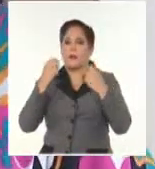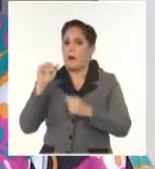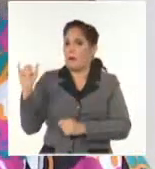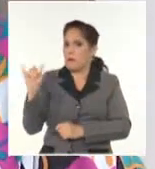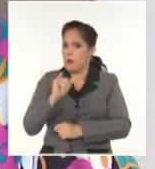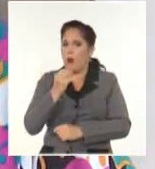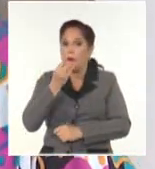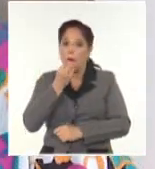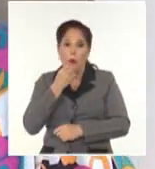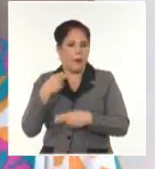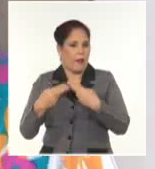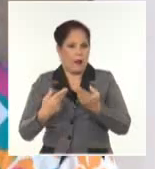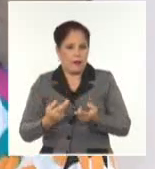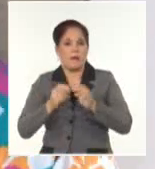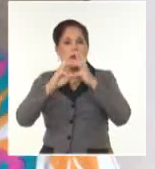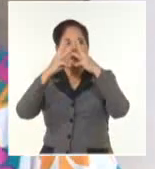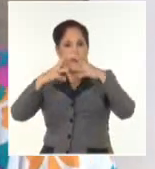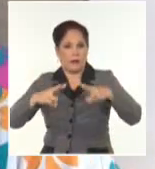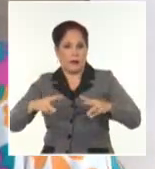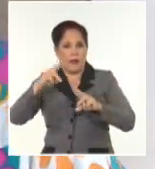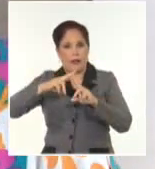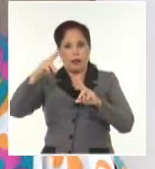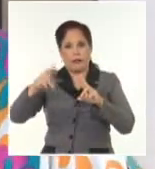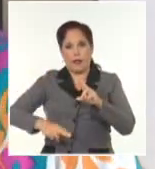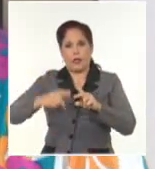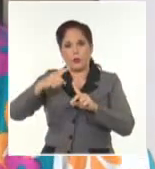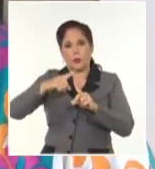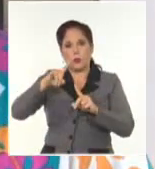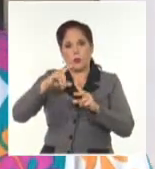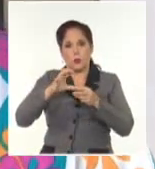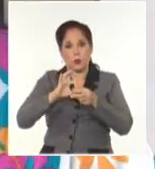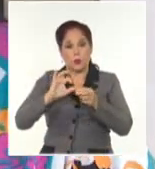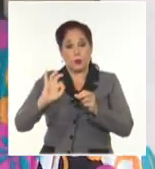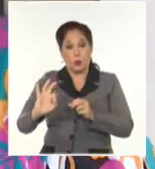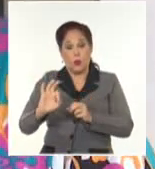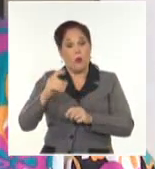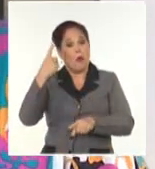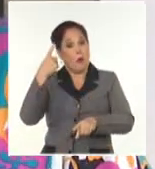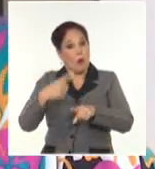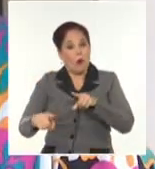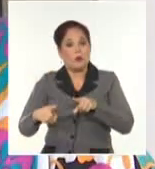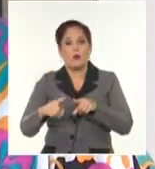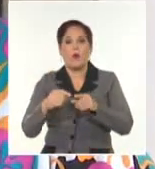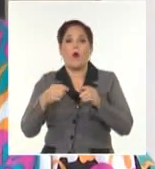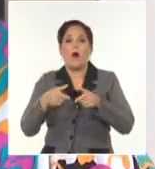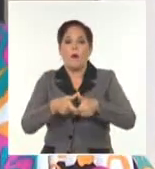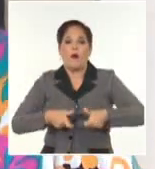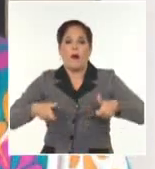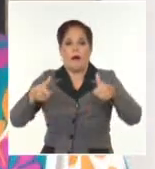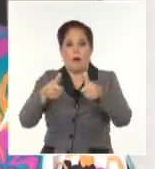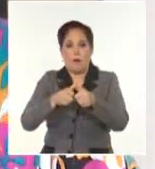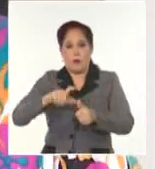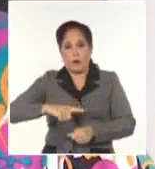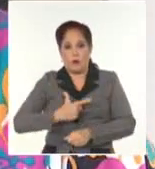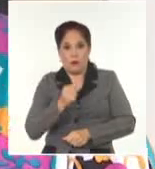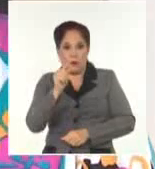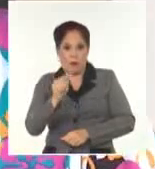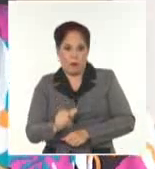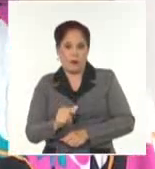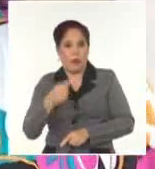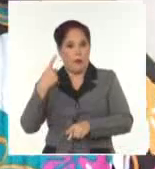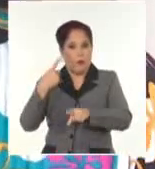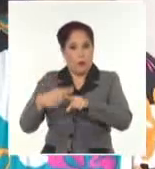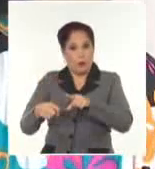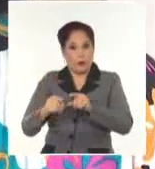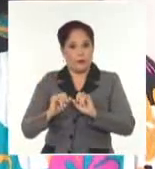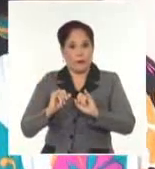verla en las redes sociales de Teatro Tuyo, del Consejo Nacional de las Artes Escénicas. Ahora sigamos viendo también otras imágenes de lo que ha